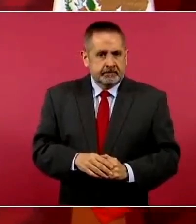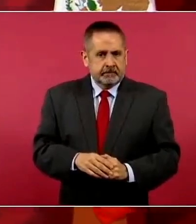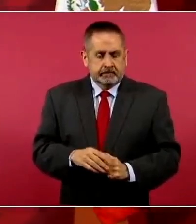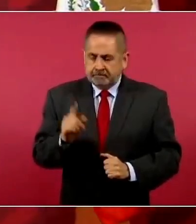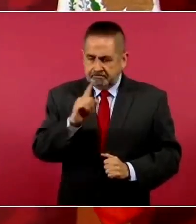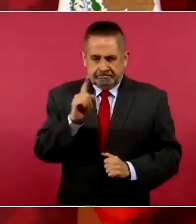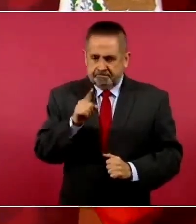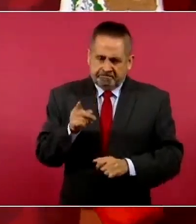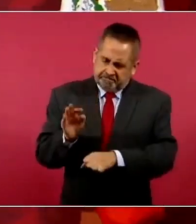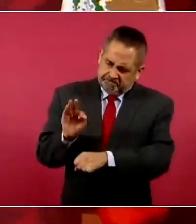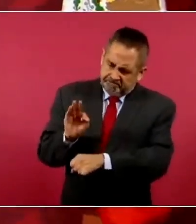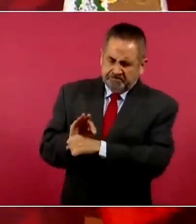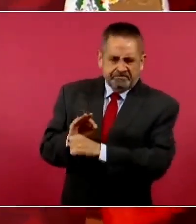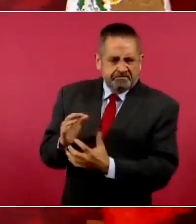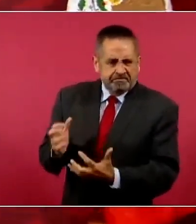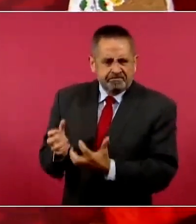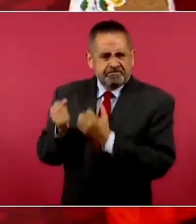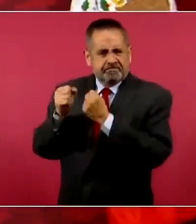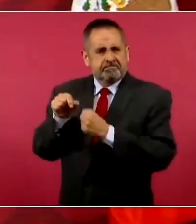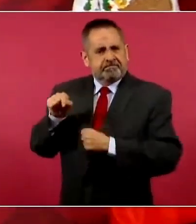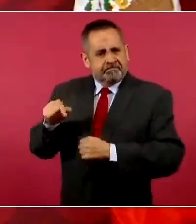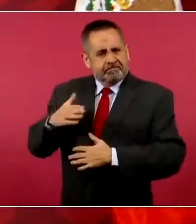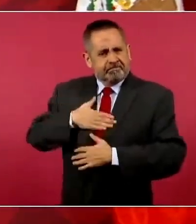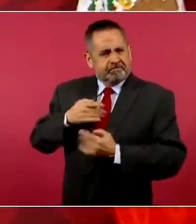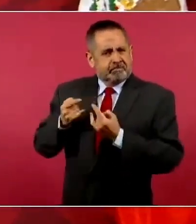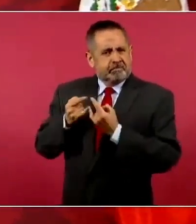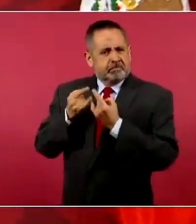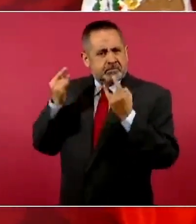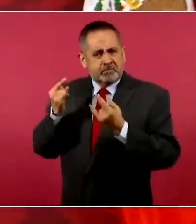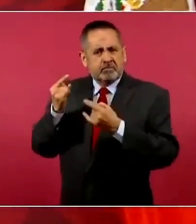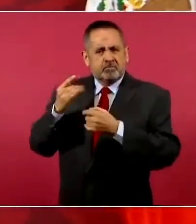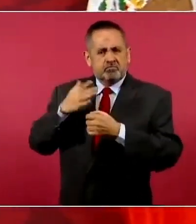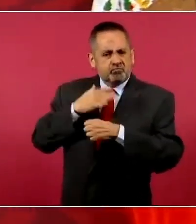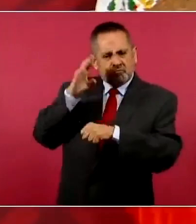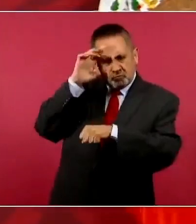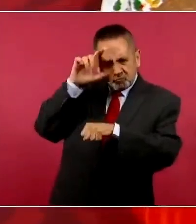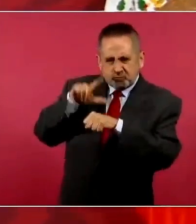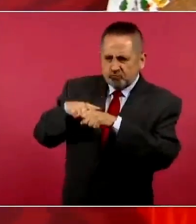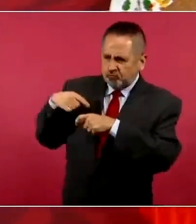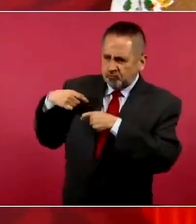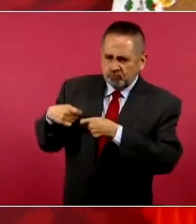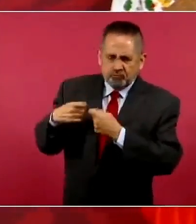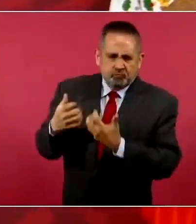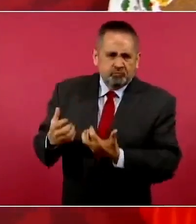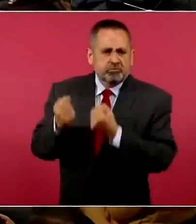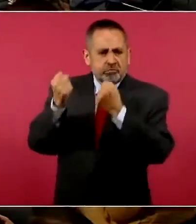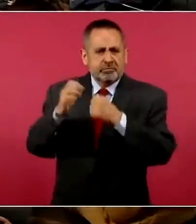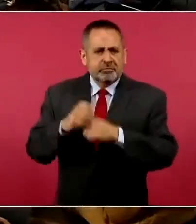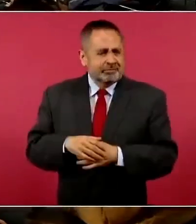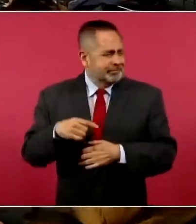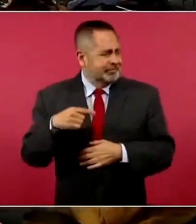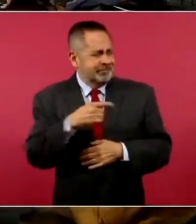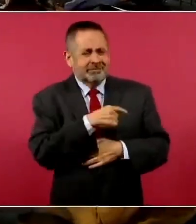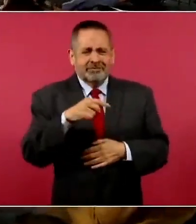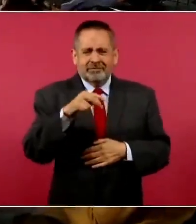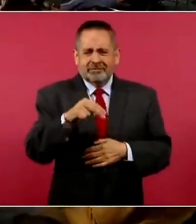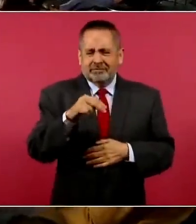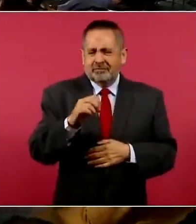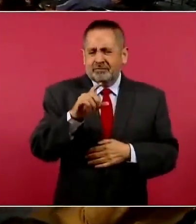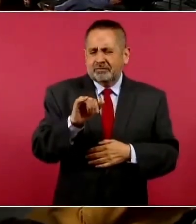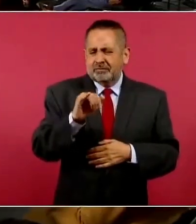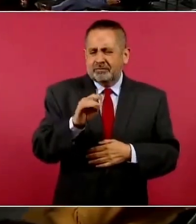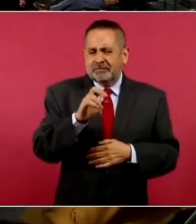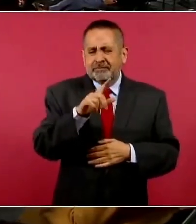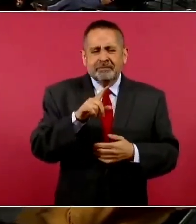el rescatar nuestra historia, nuestra cultura. Estos neoliberales